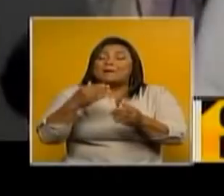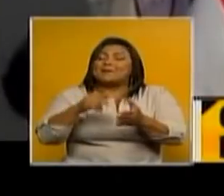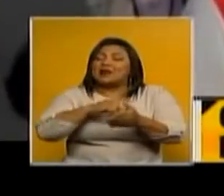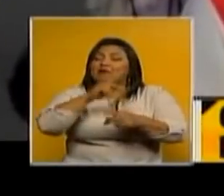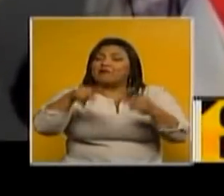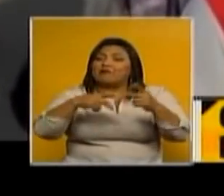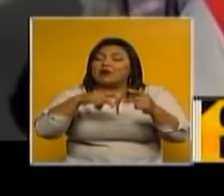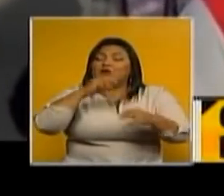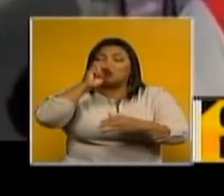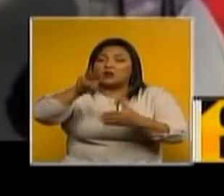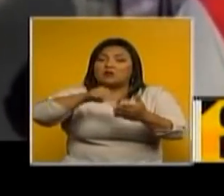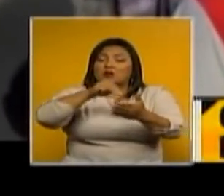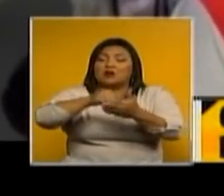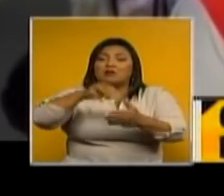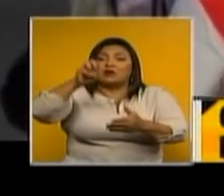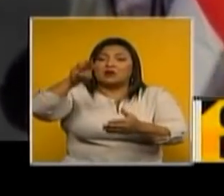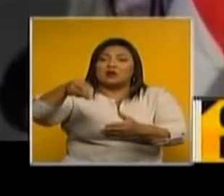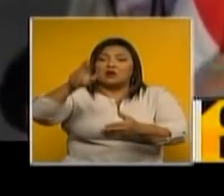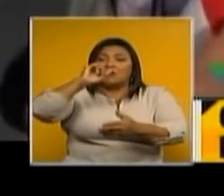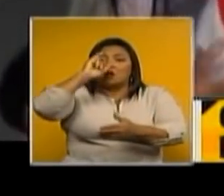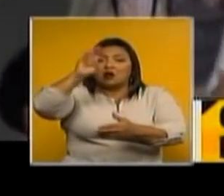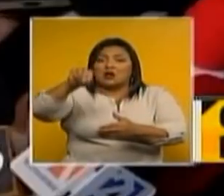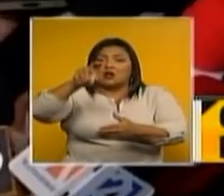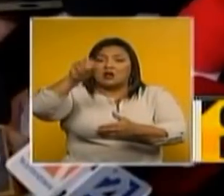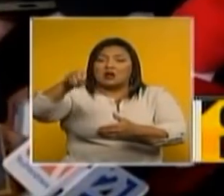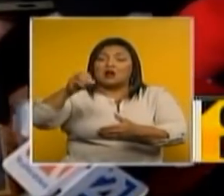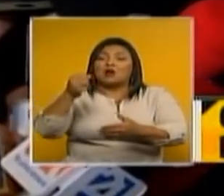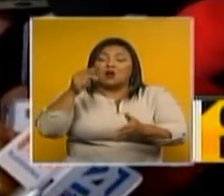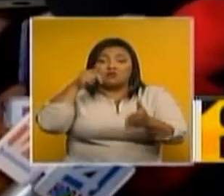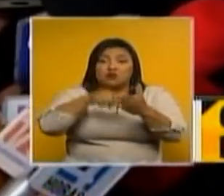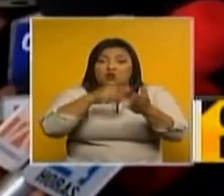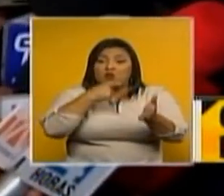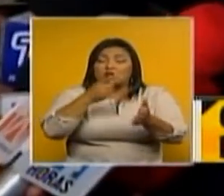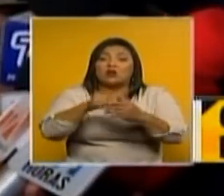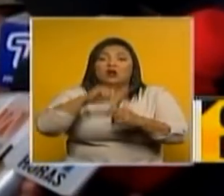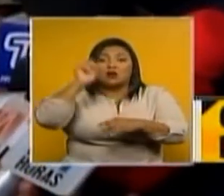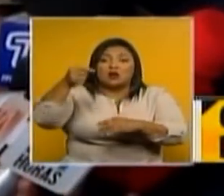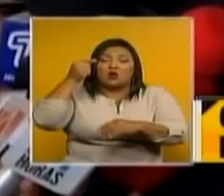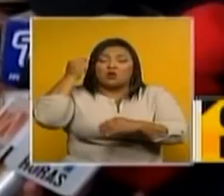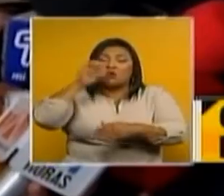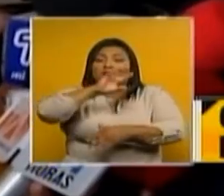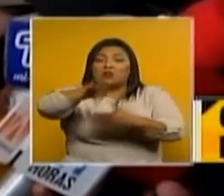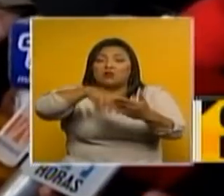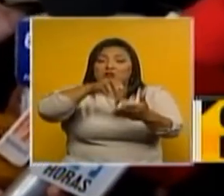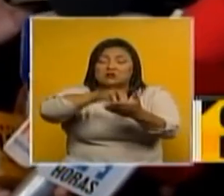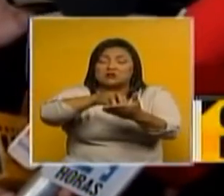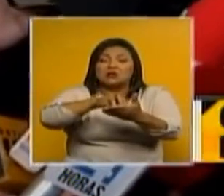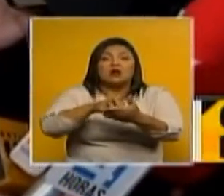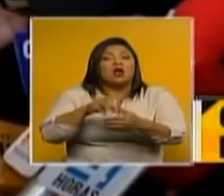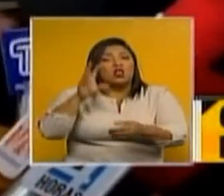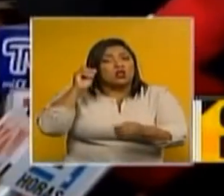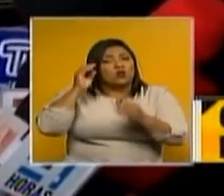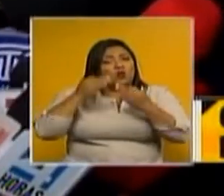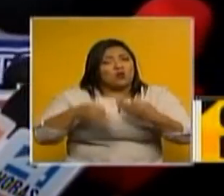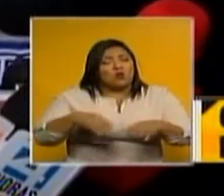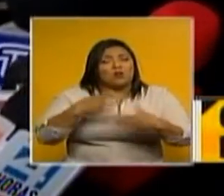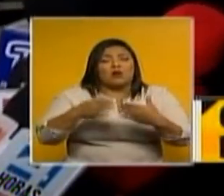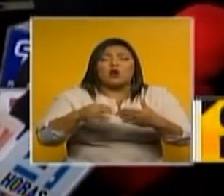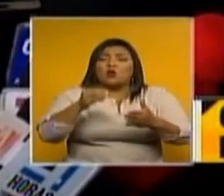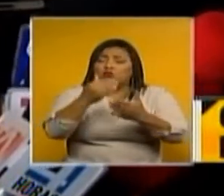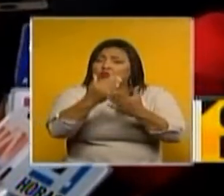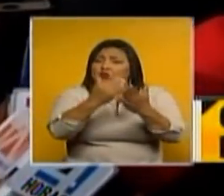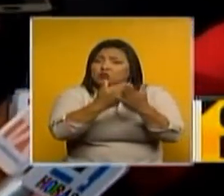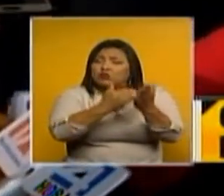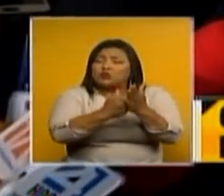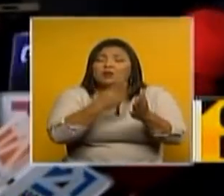prefecto de Manabí, Mariano Zambrano. Aquí algunos puntos. El gobierno provincial no cumplió con los